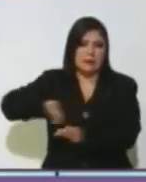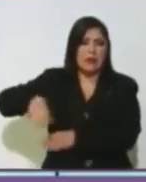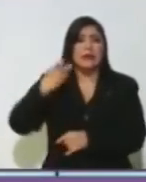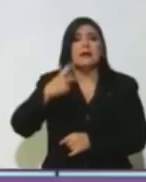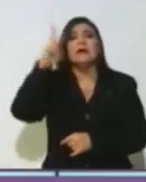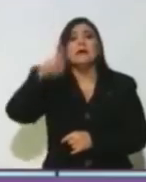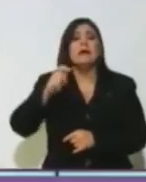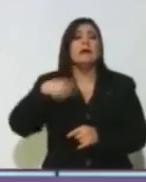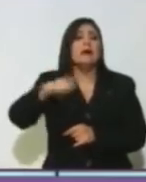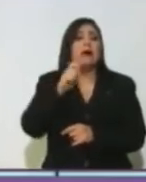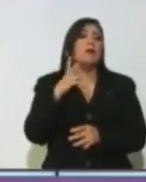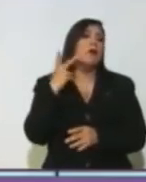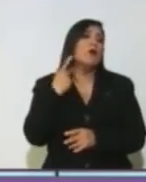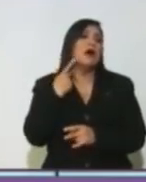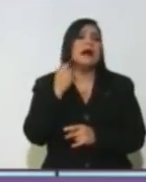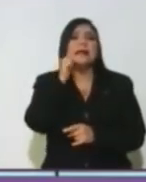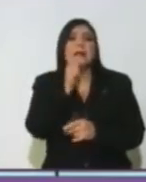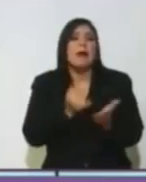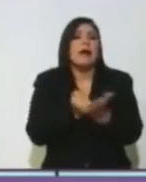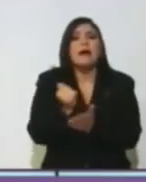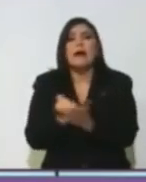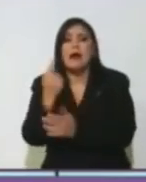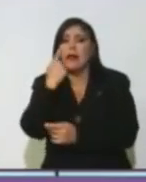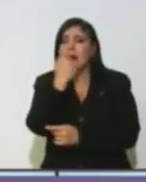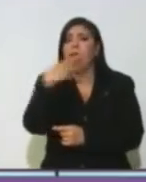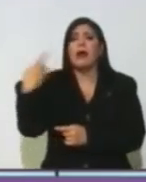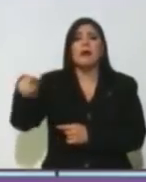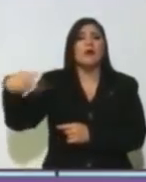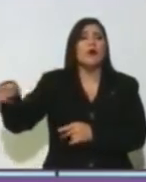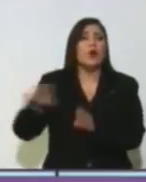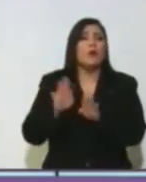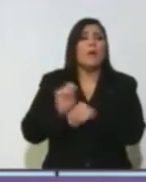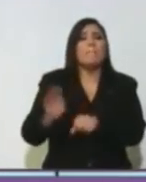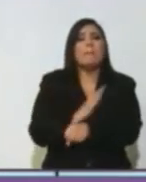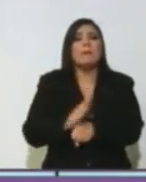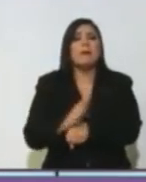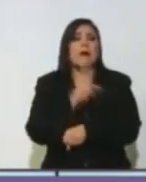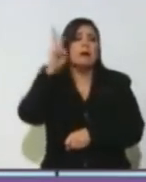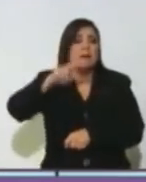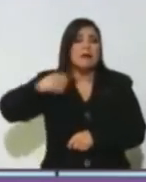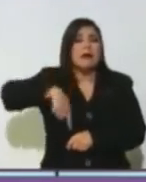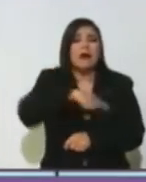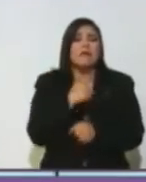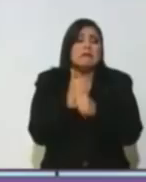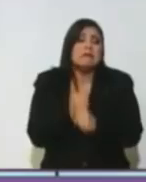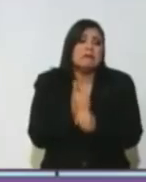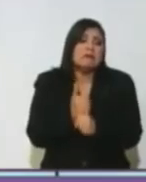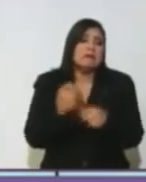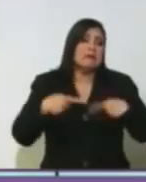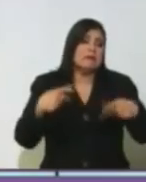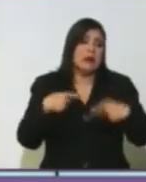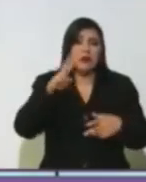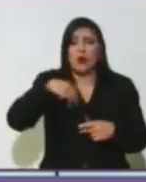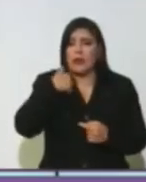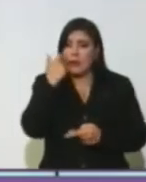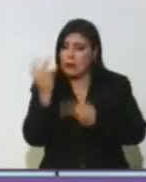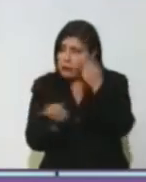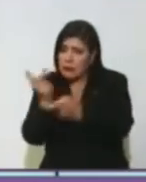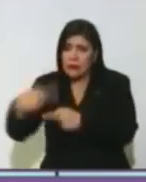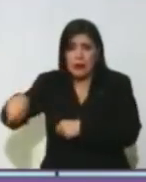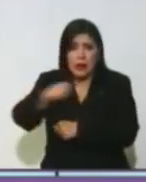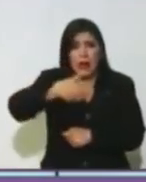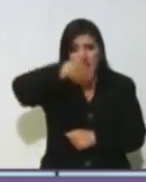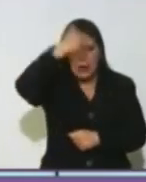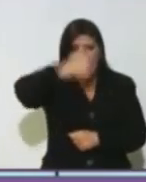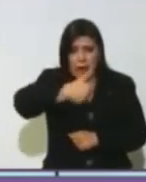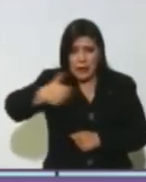en beneficio pues propia porque de nosotros los ciudadanos sufrimos mucho yo le quiero preguntar a todos los candidatos que están